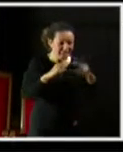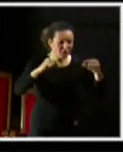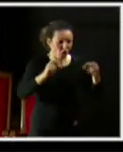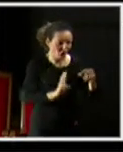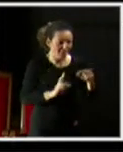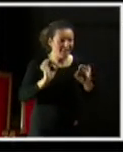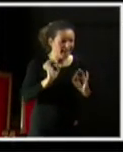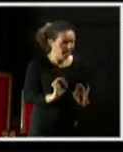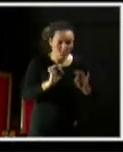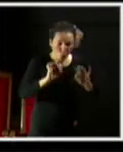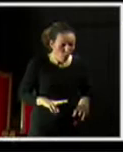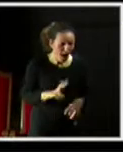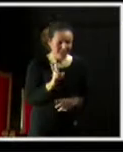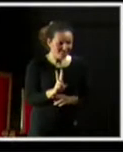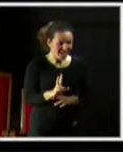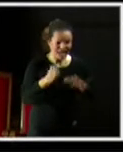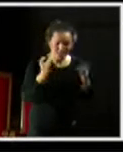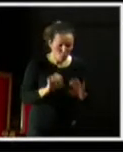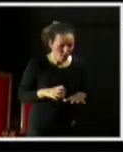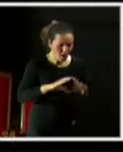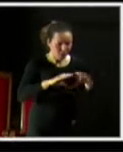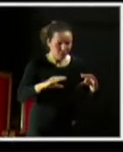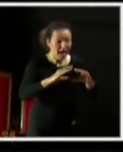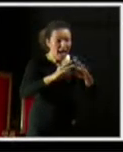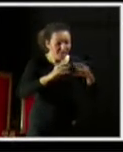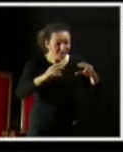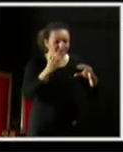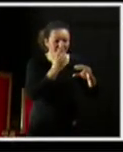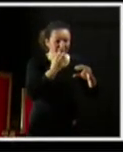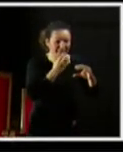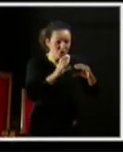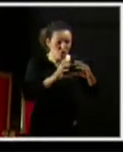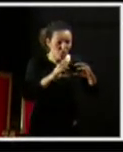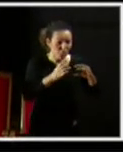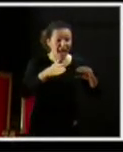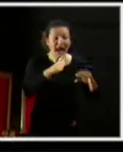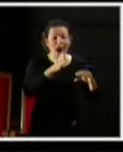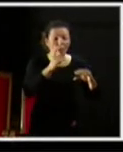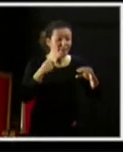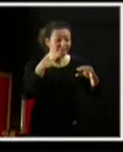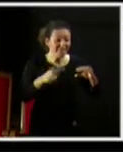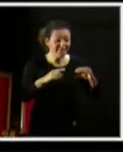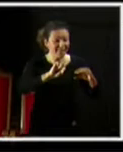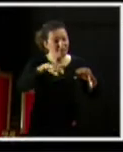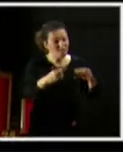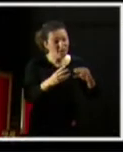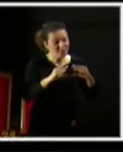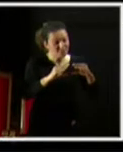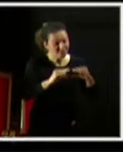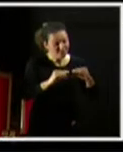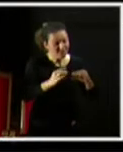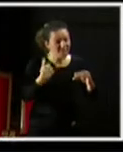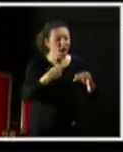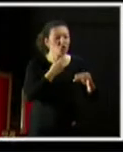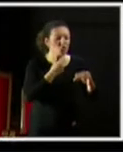estamos colocando en un medio hipertónico para que el pepinillo pierda agua se arrugue y adquiera esa consistencia que después nos gusta tanto al paladar son